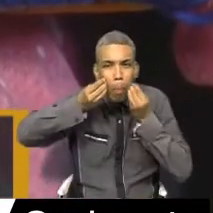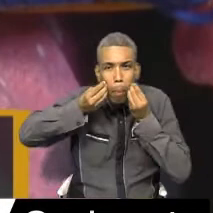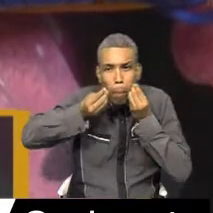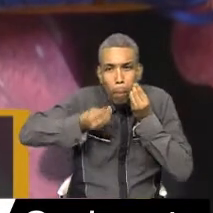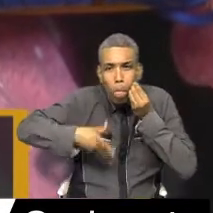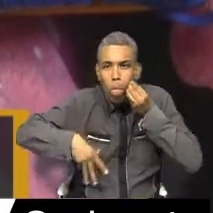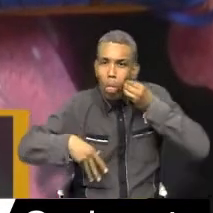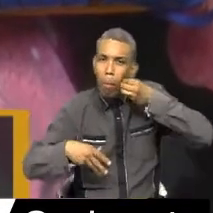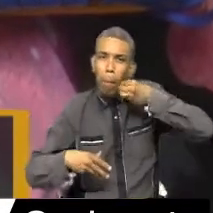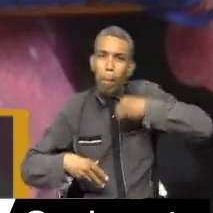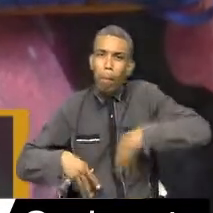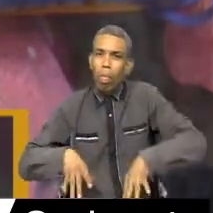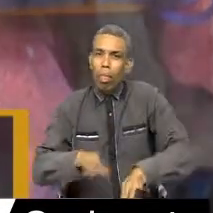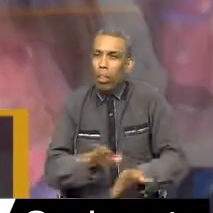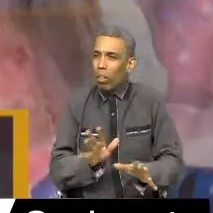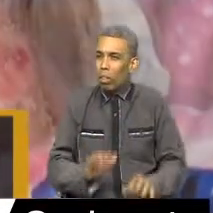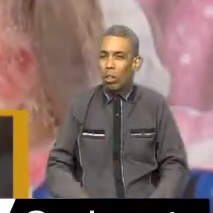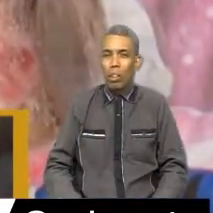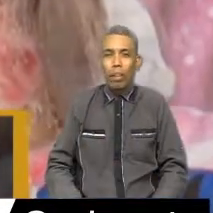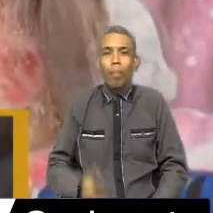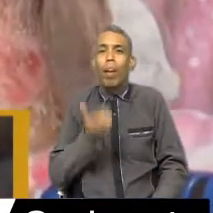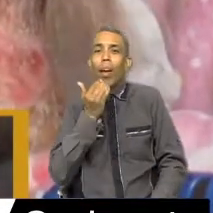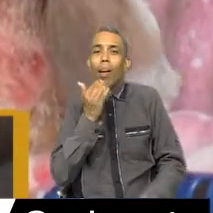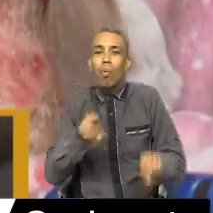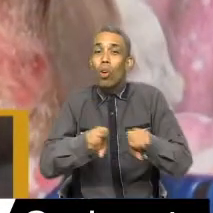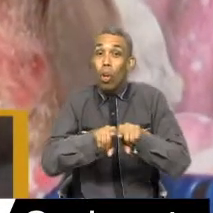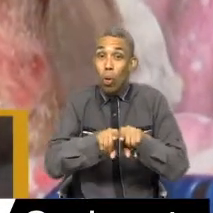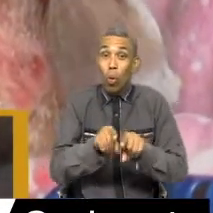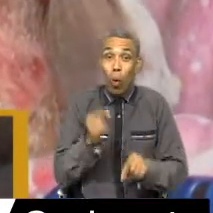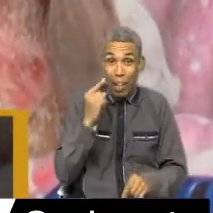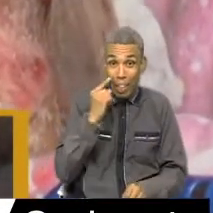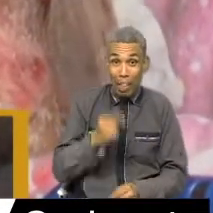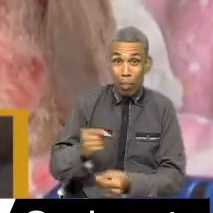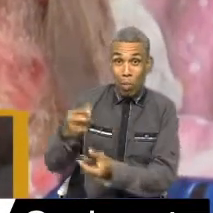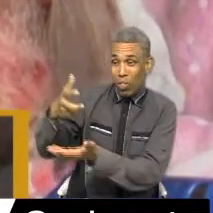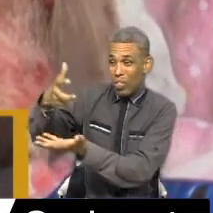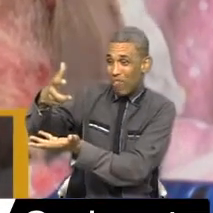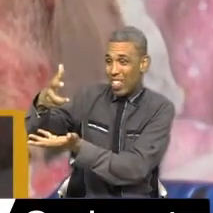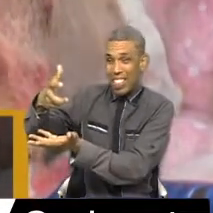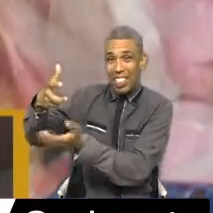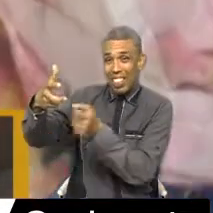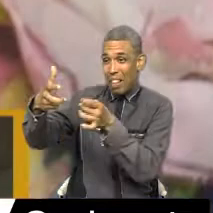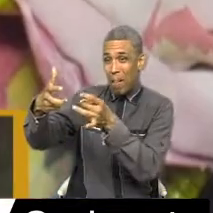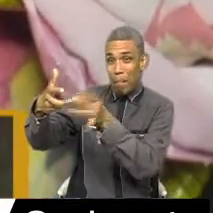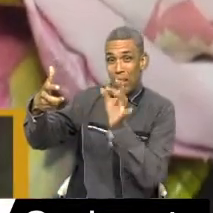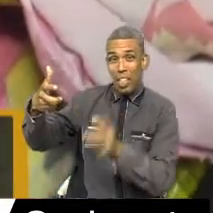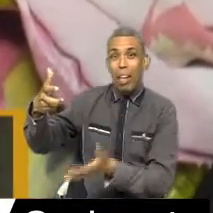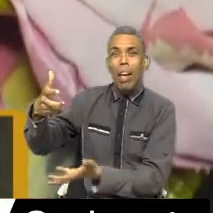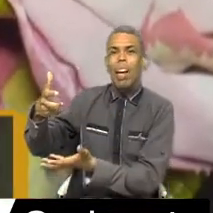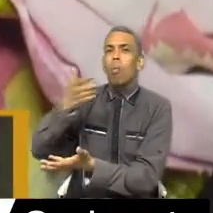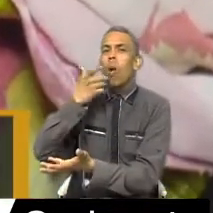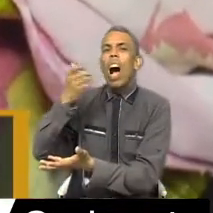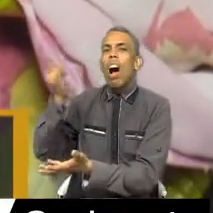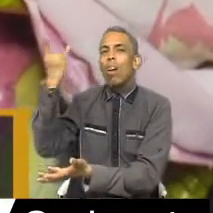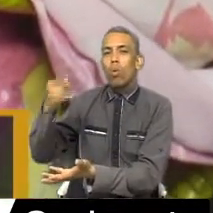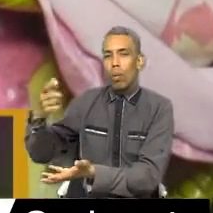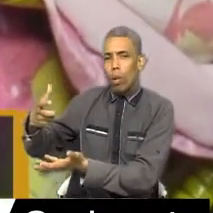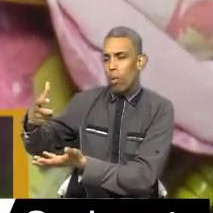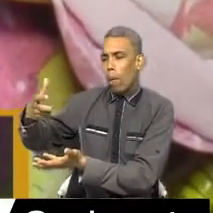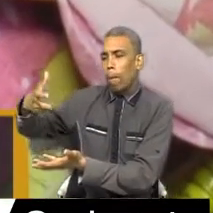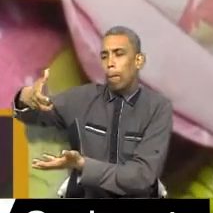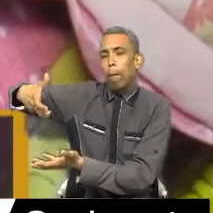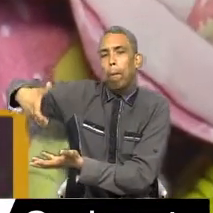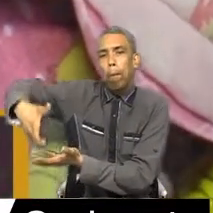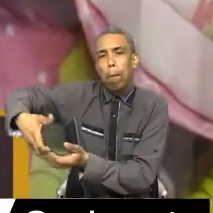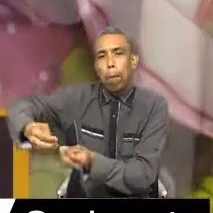es tan delicada como el cristal. Al menor contacto físico se les desprende, causándoles heridas o ampollas que tienen el aspecto de una